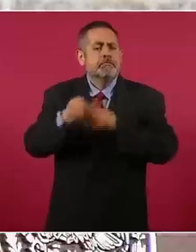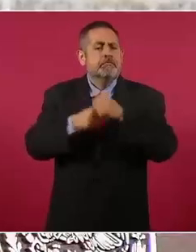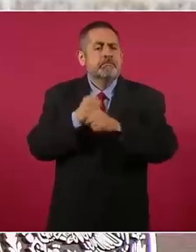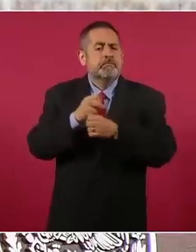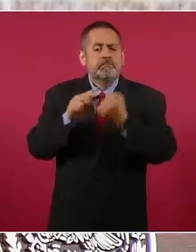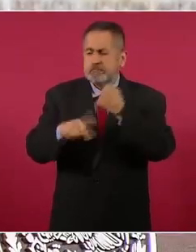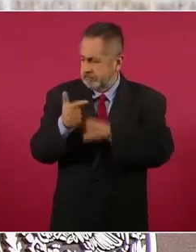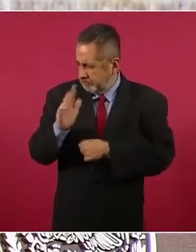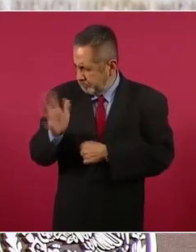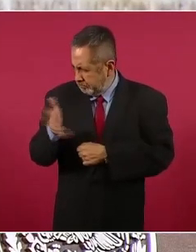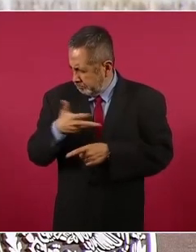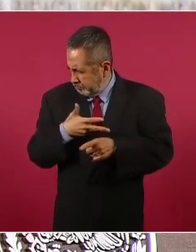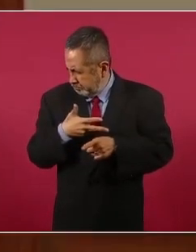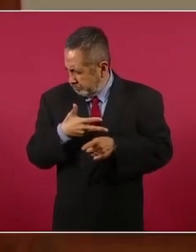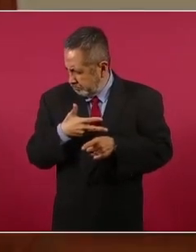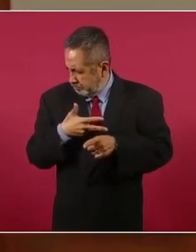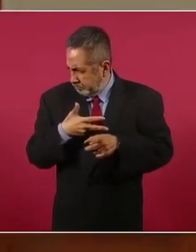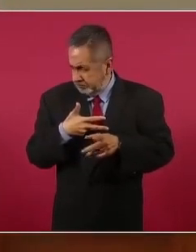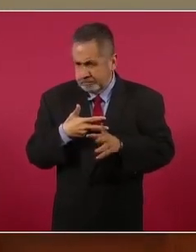estaba.